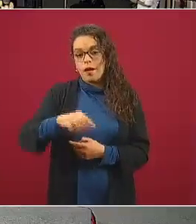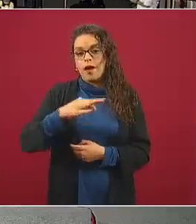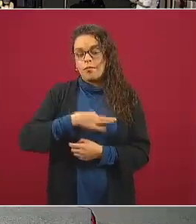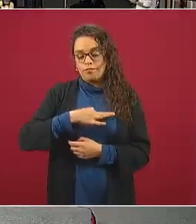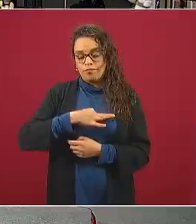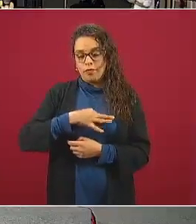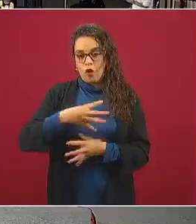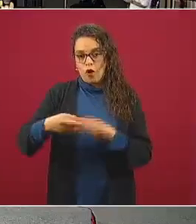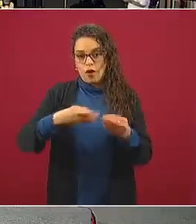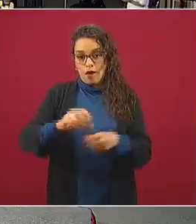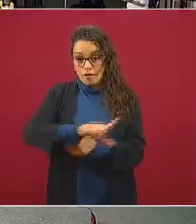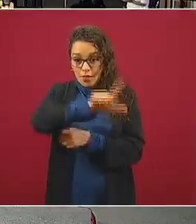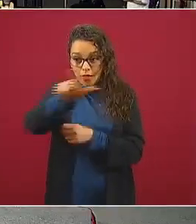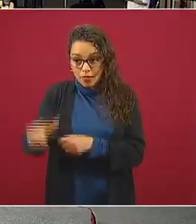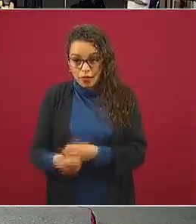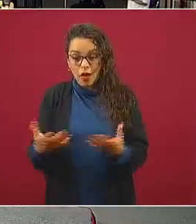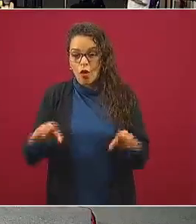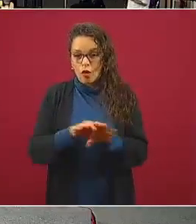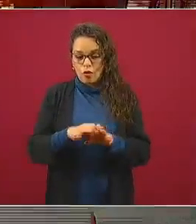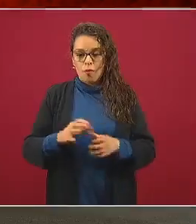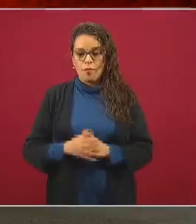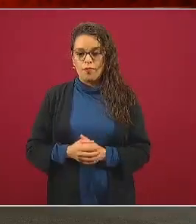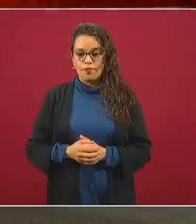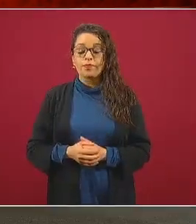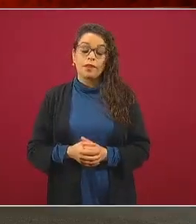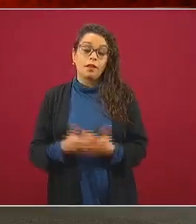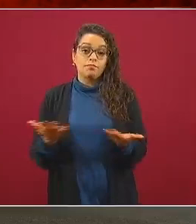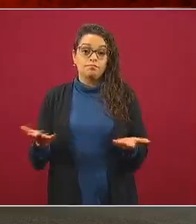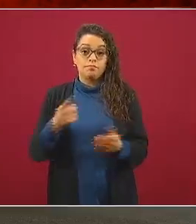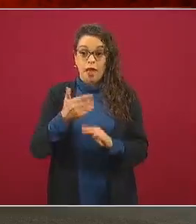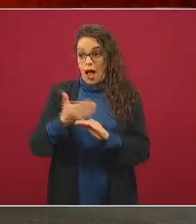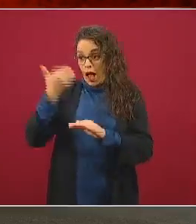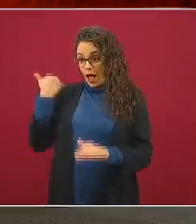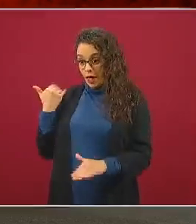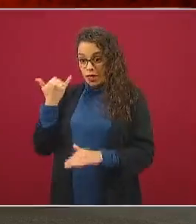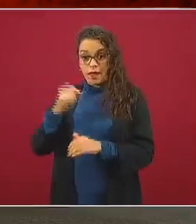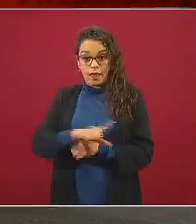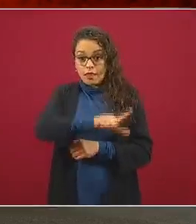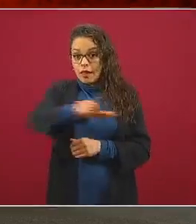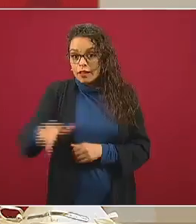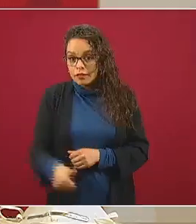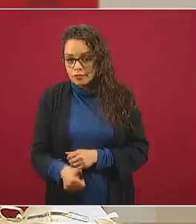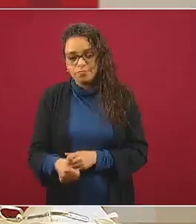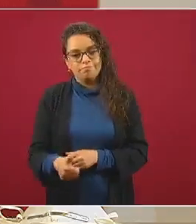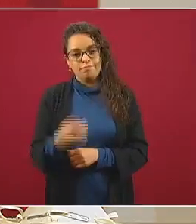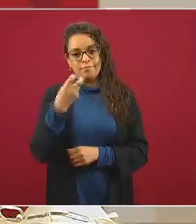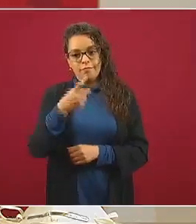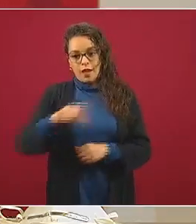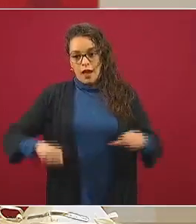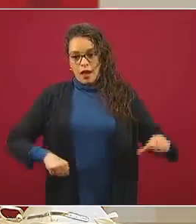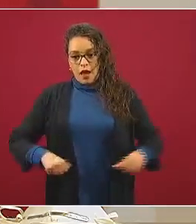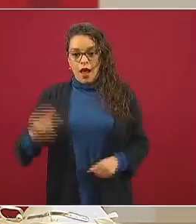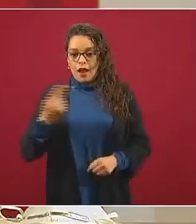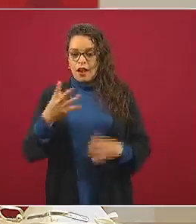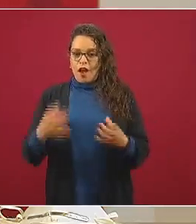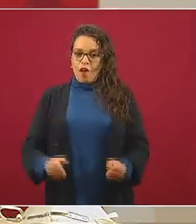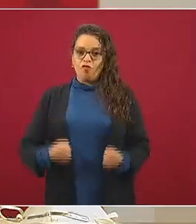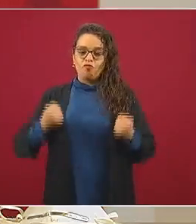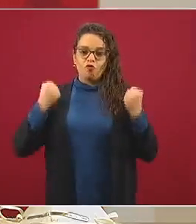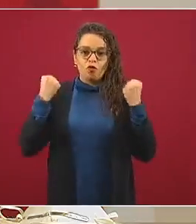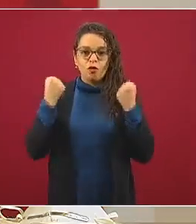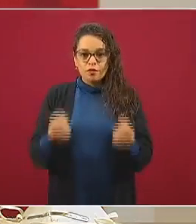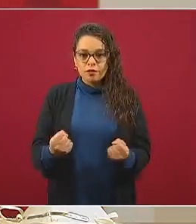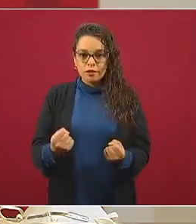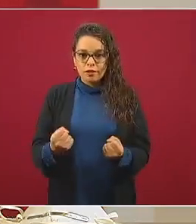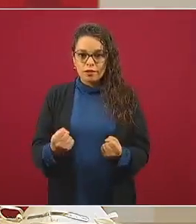segunda para el doctor Gatell. Estamos hablando de un antes y un después. Desde luego que este tipo de acciones fortalecen